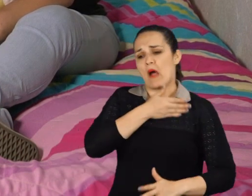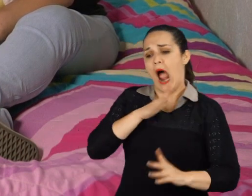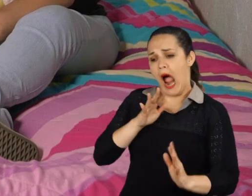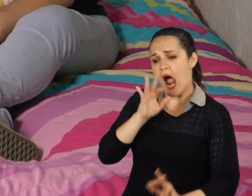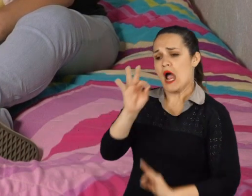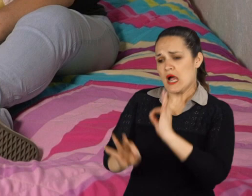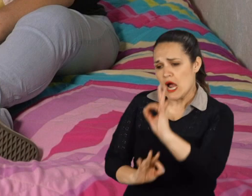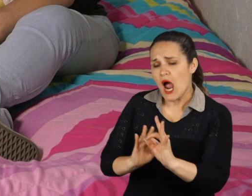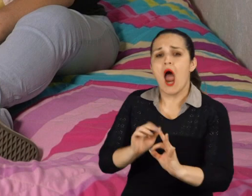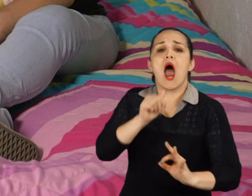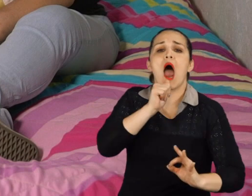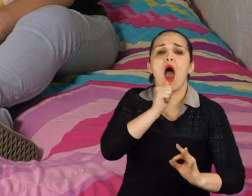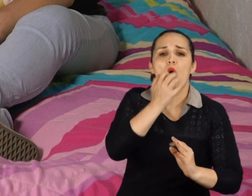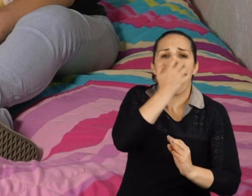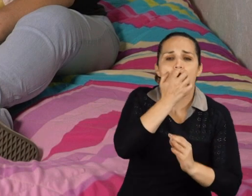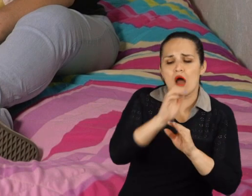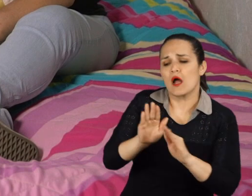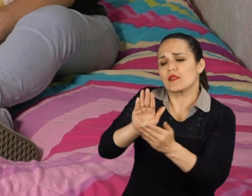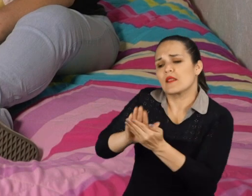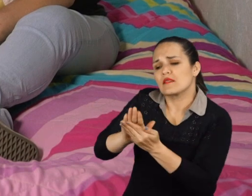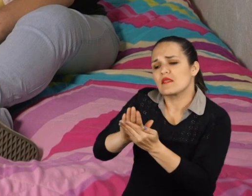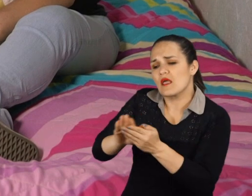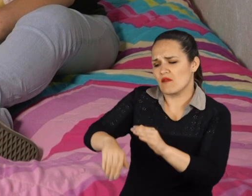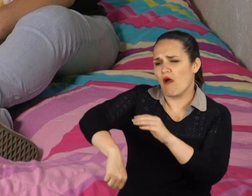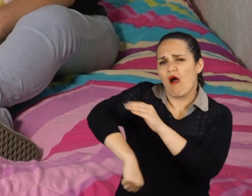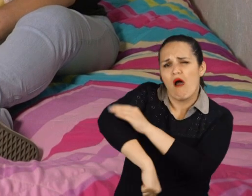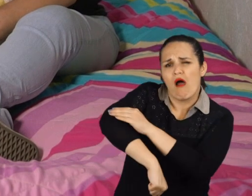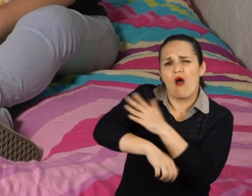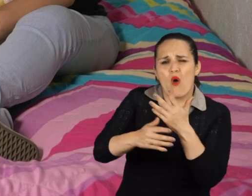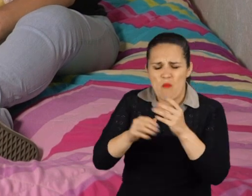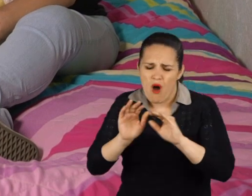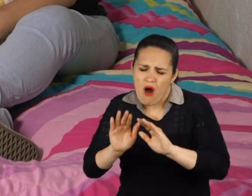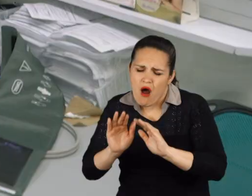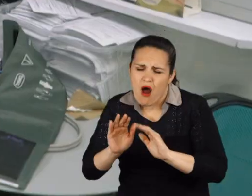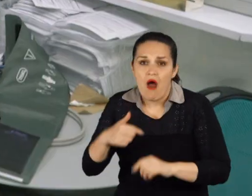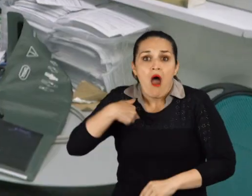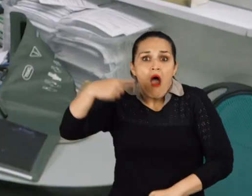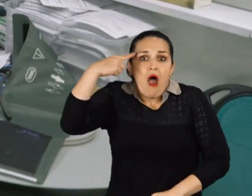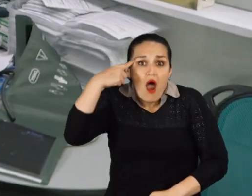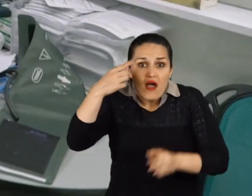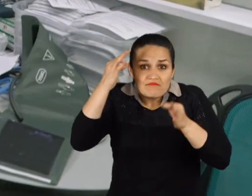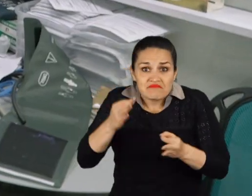siempre hace, pues cuando piensa, pues no piensa uno que va a ser pues de una vez un cáncer, no.